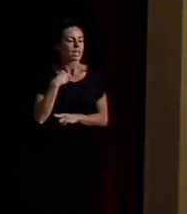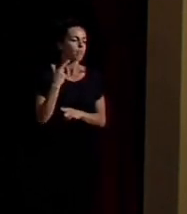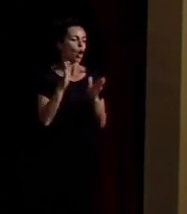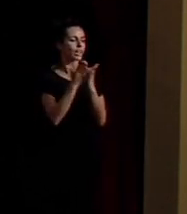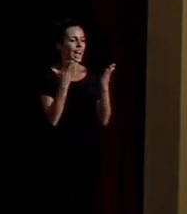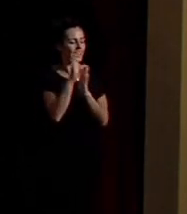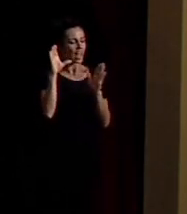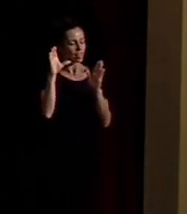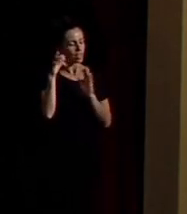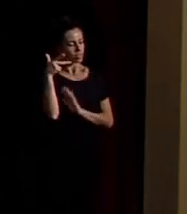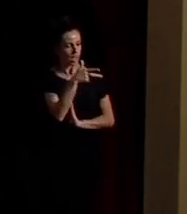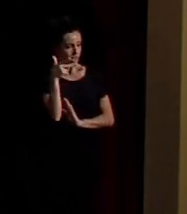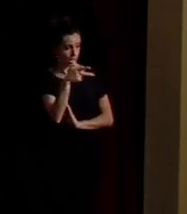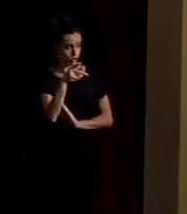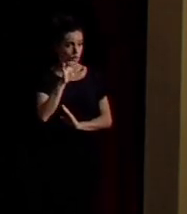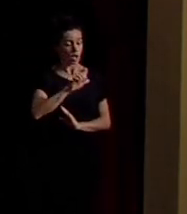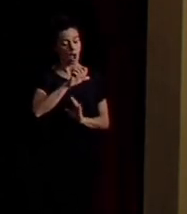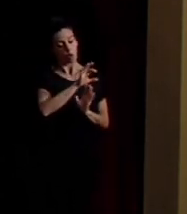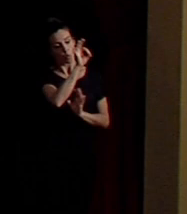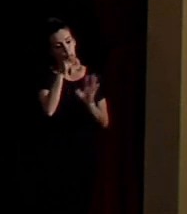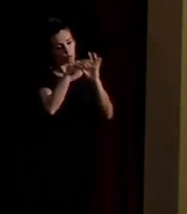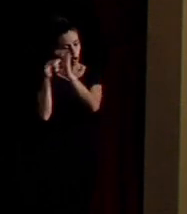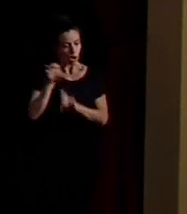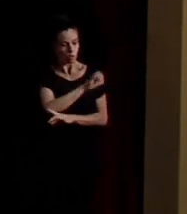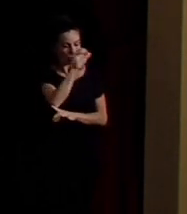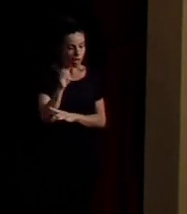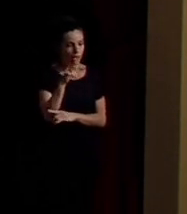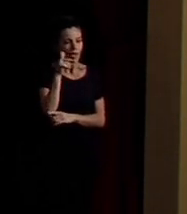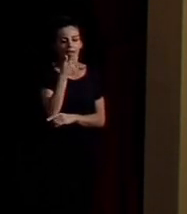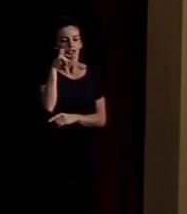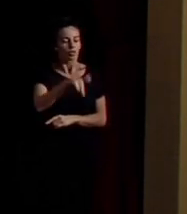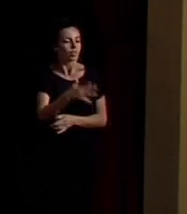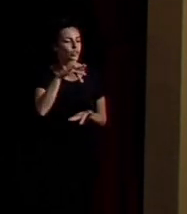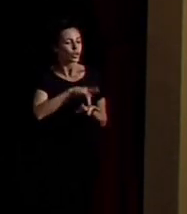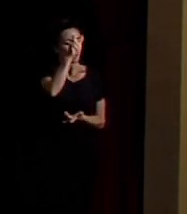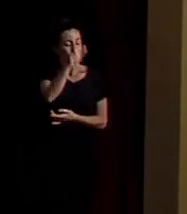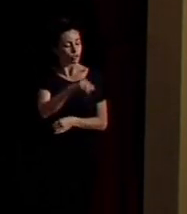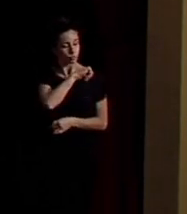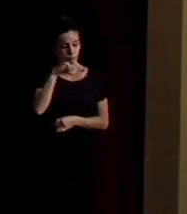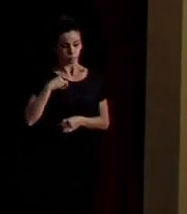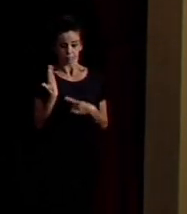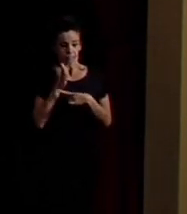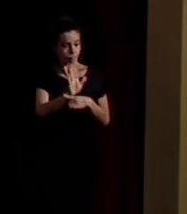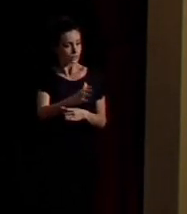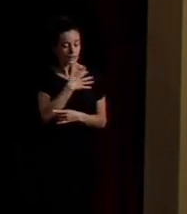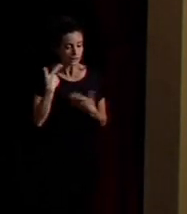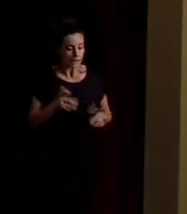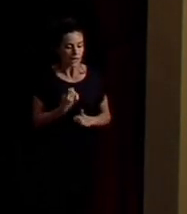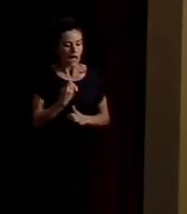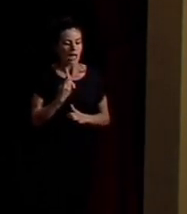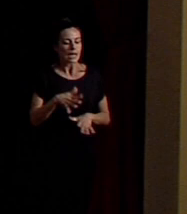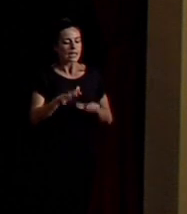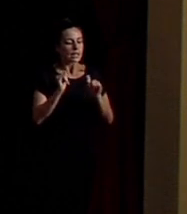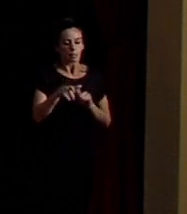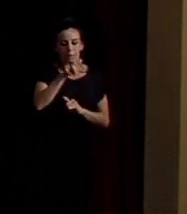que la dignidad es la que permite que el sujeto se autodetermine y que, por lo tanto, implica que ningún sujeto debe